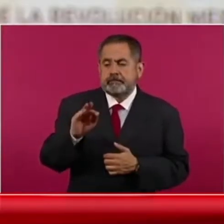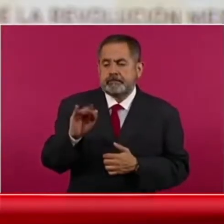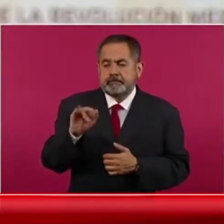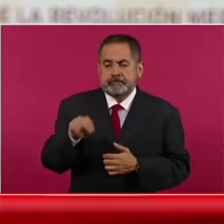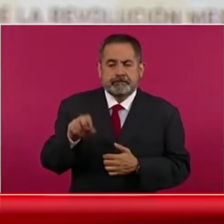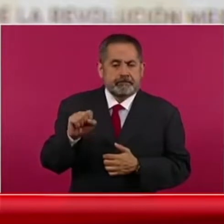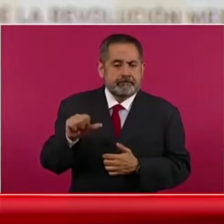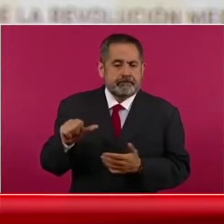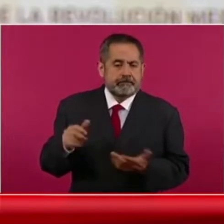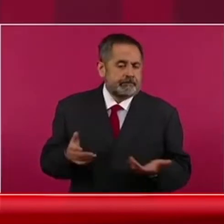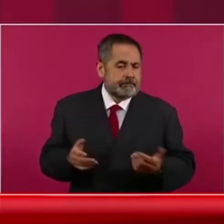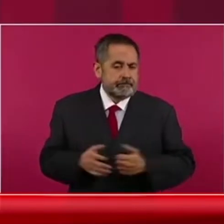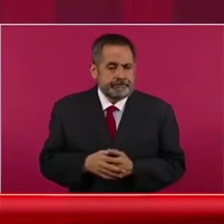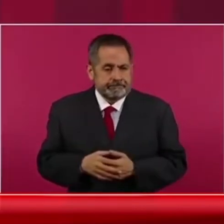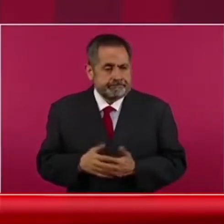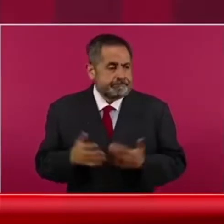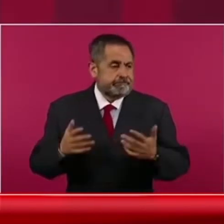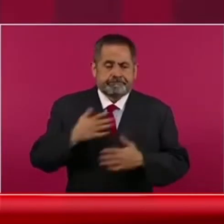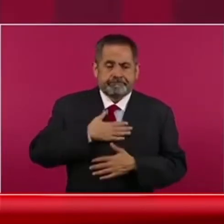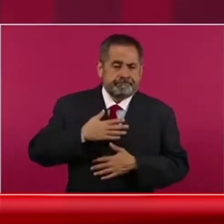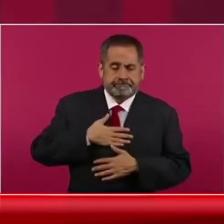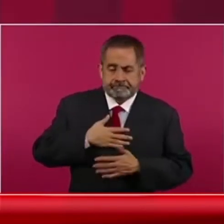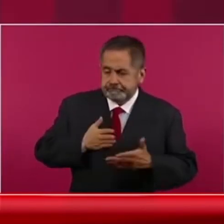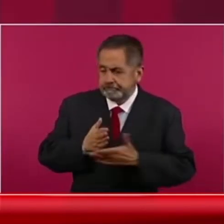y tuvimos que intervenir